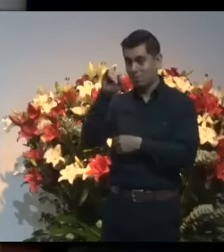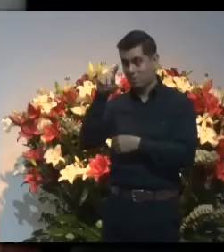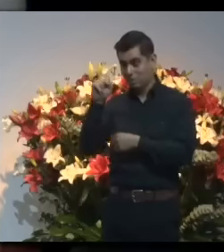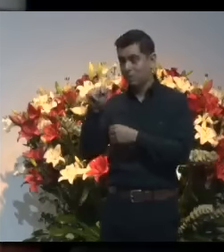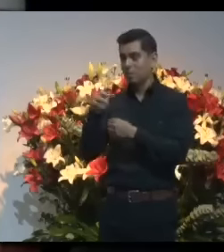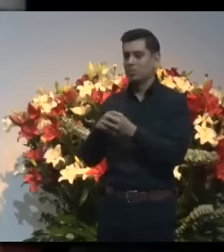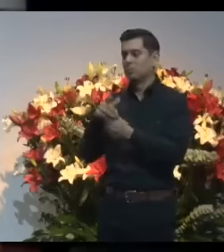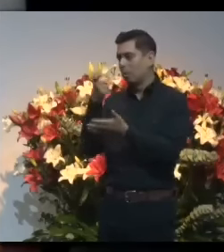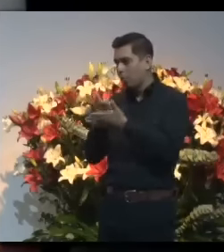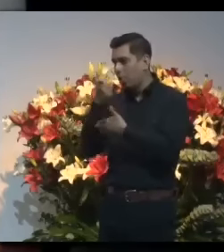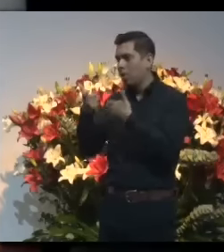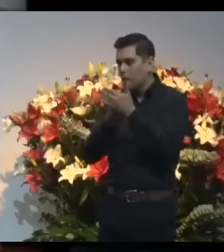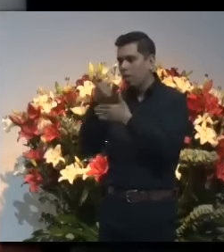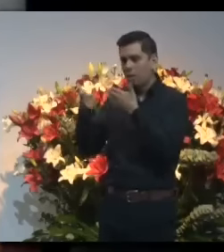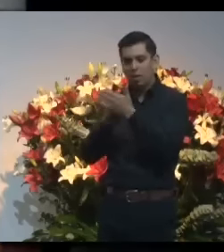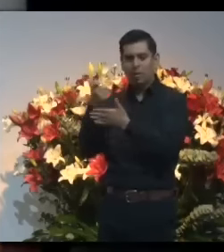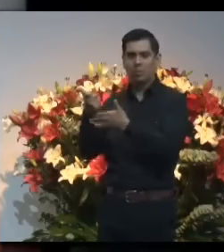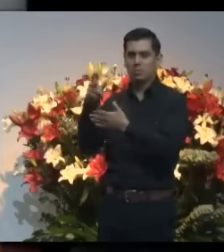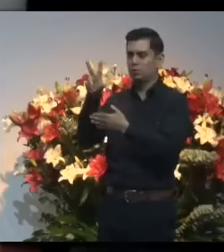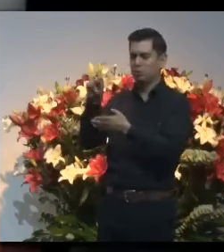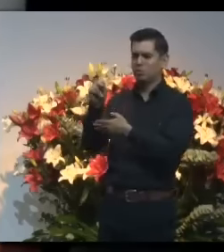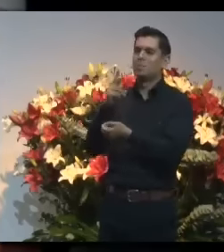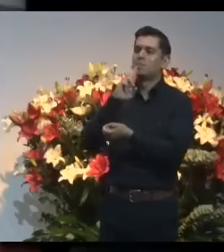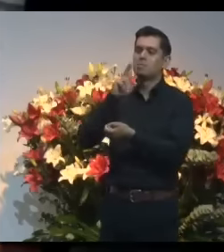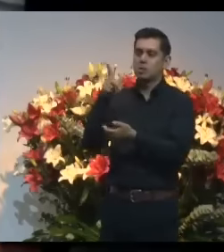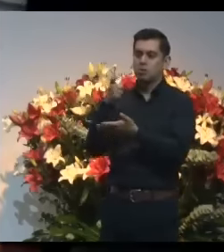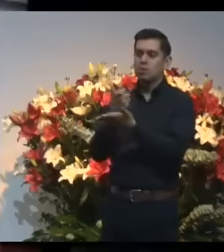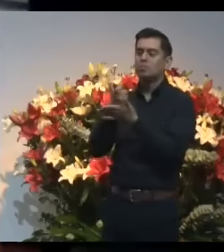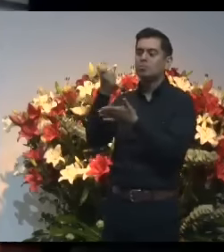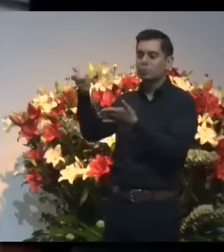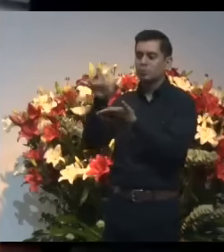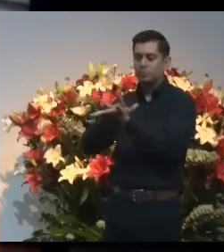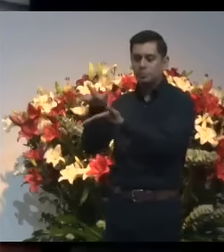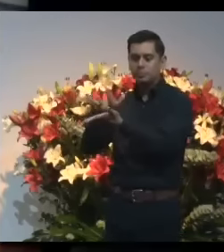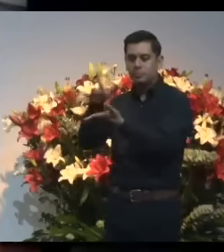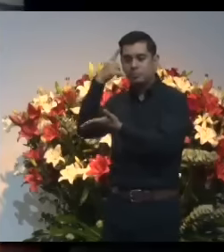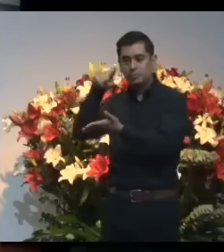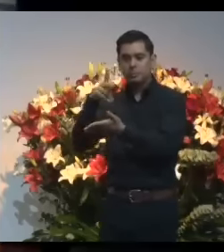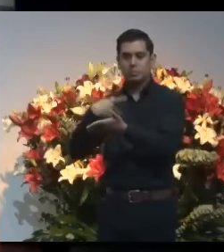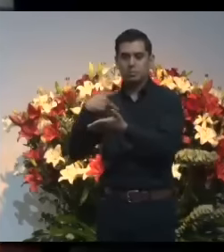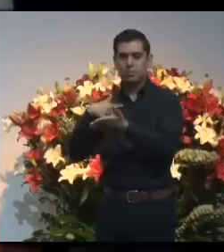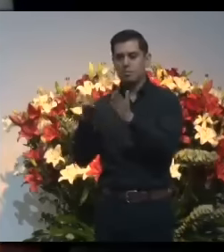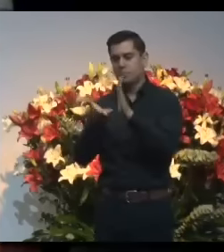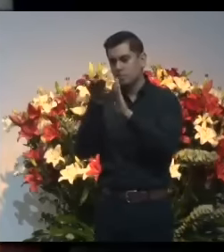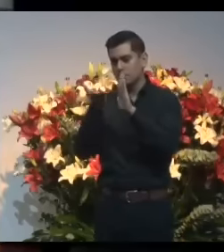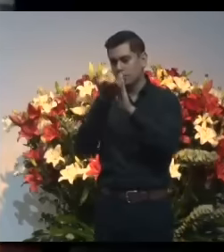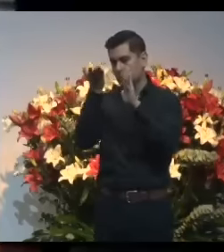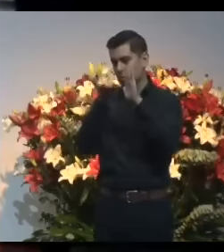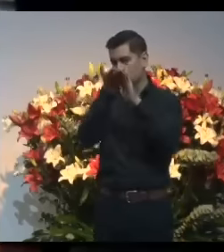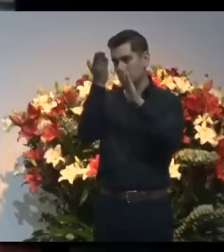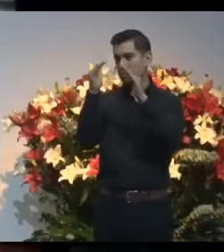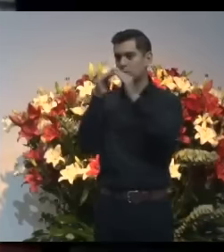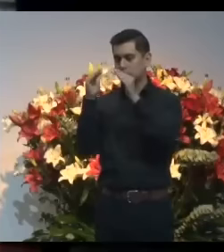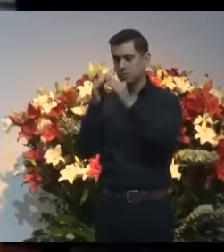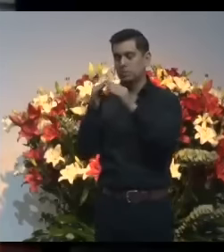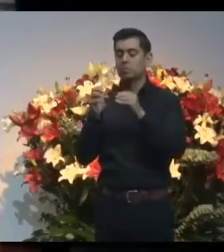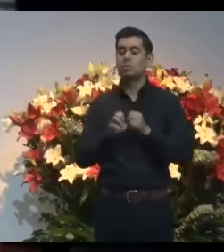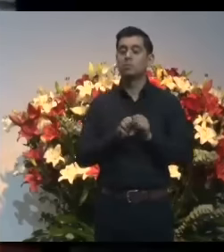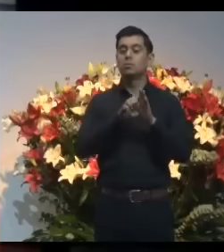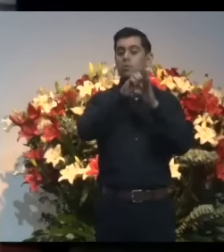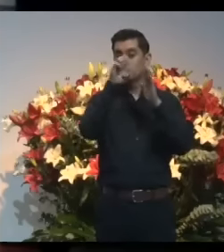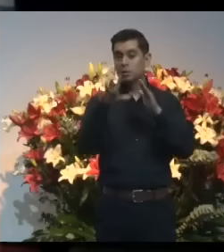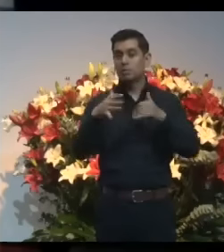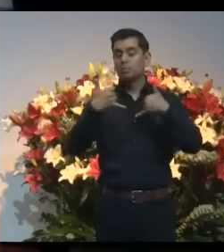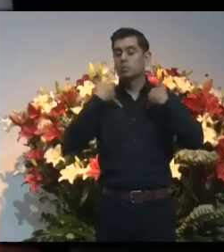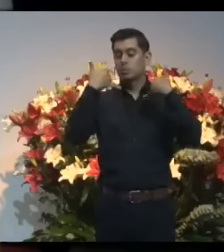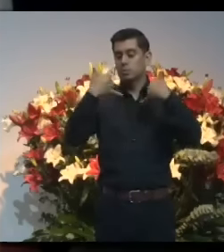subsidiar a la persona que quiere adquirir una vivienda. Y a mí lo que se me ocurre en la vivienda con jóvenes es que estas viviendas